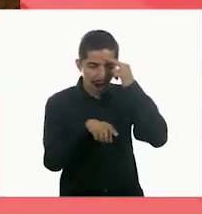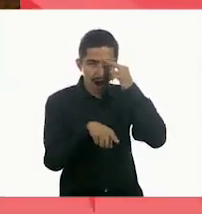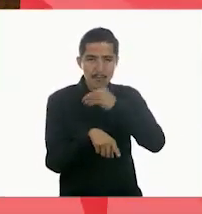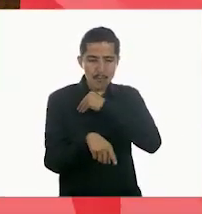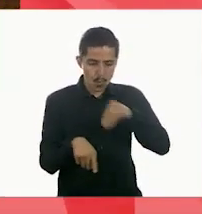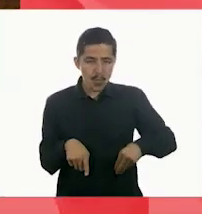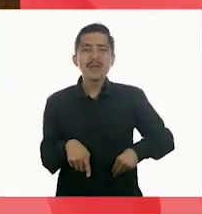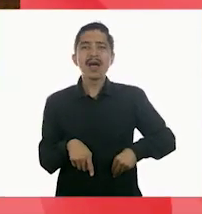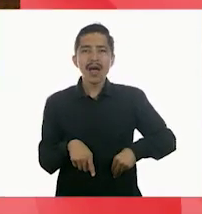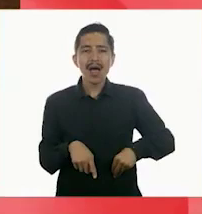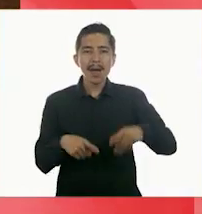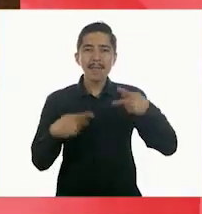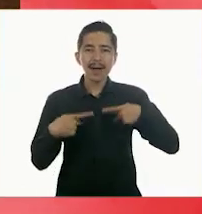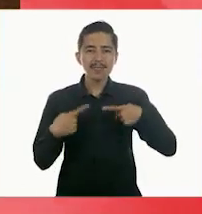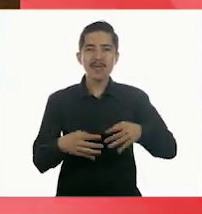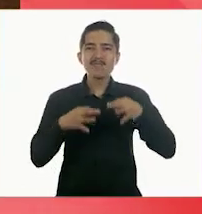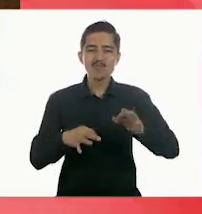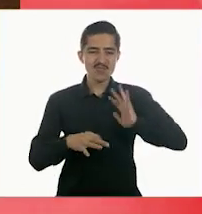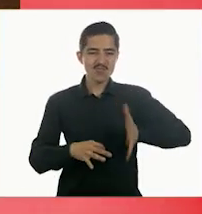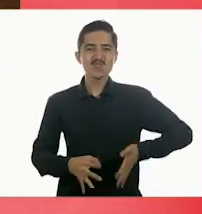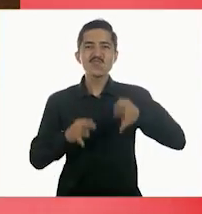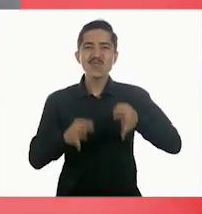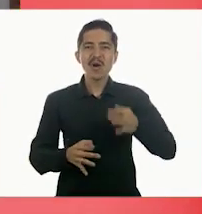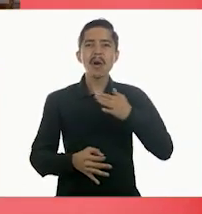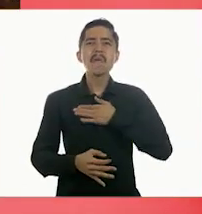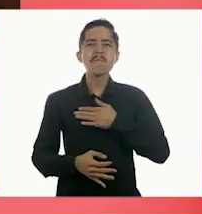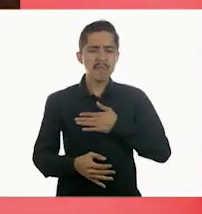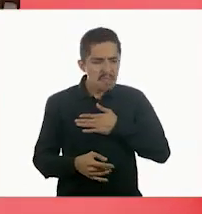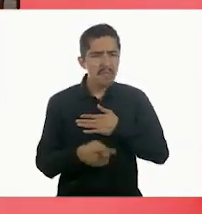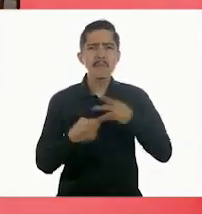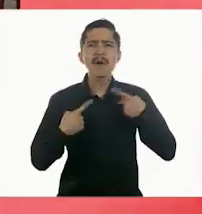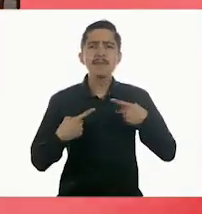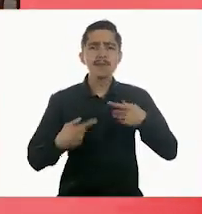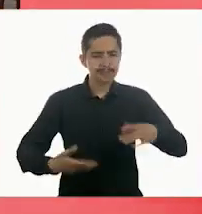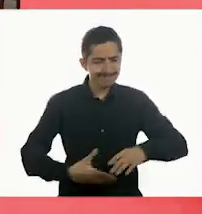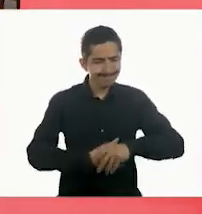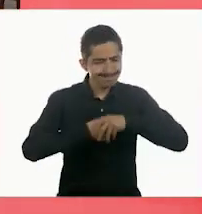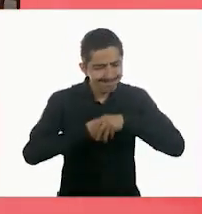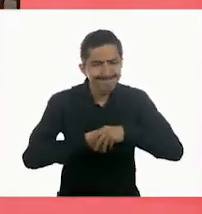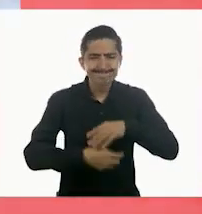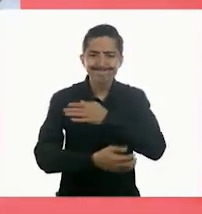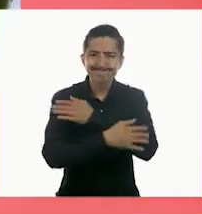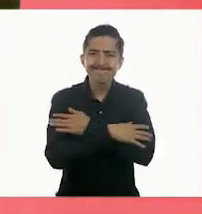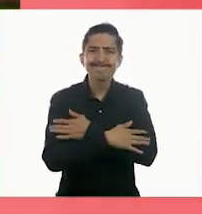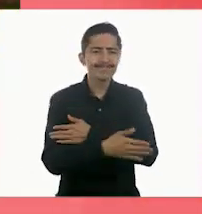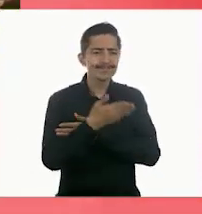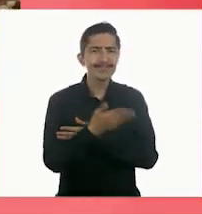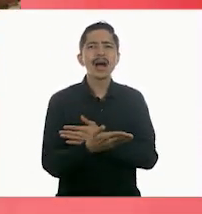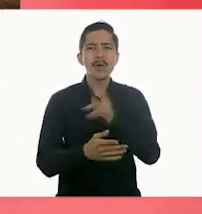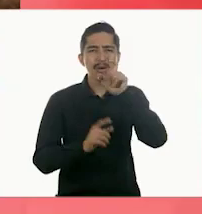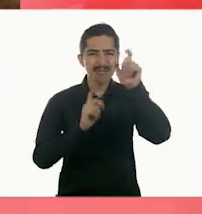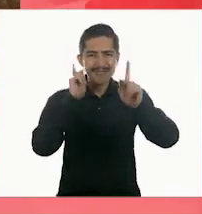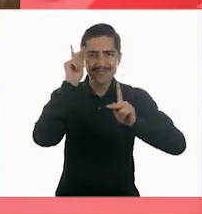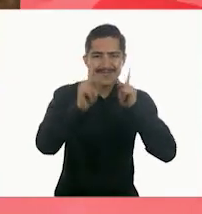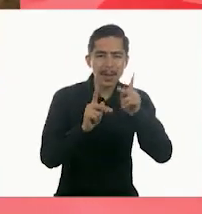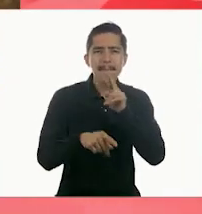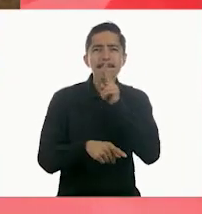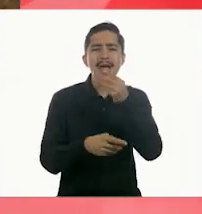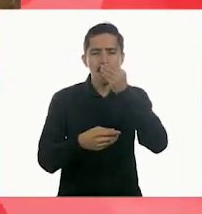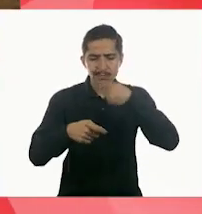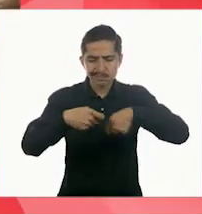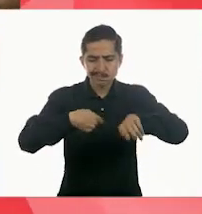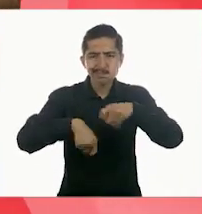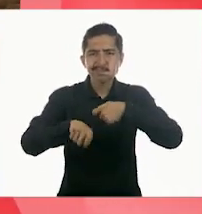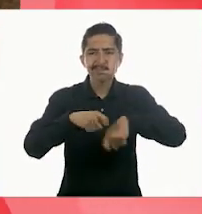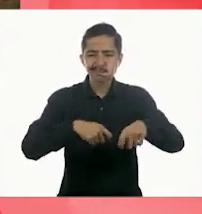es orgullo de su gente, que sabe extender la mano al visitante y brindarle también lo mejor de su